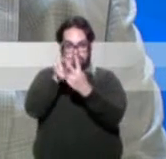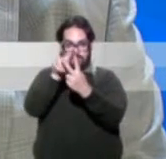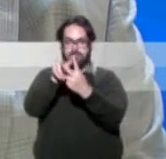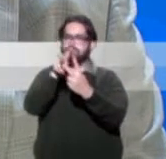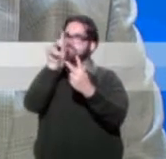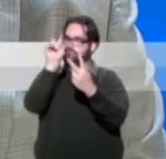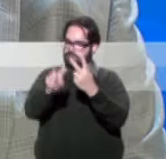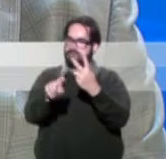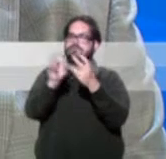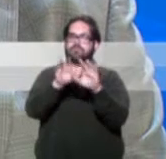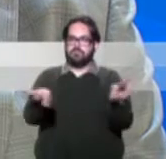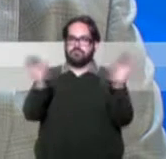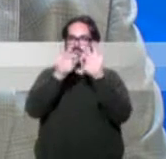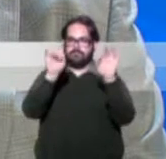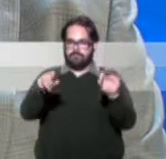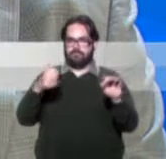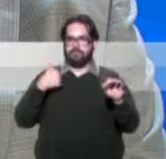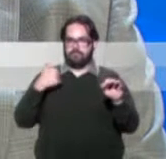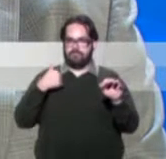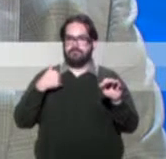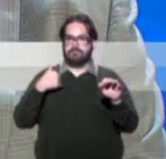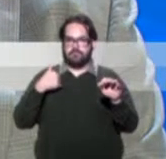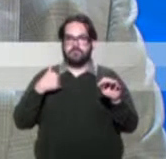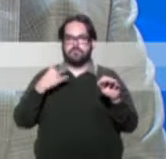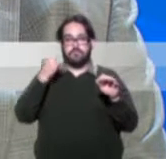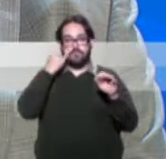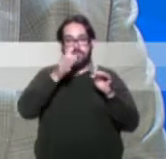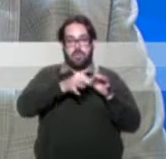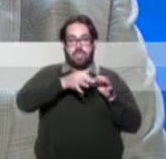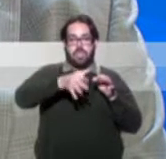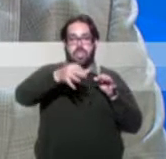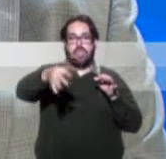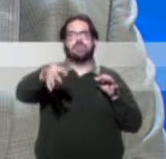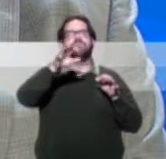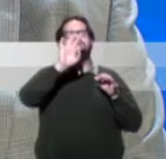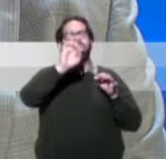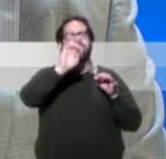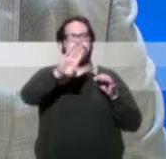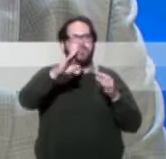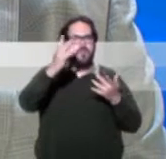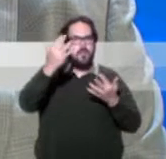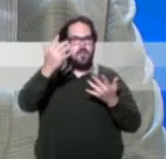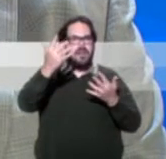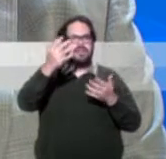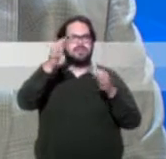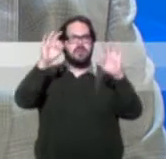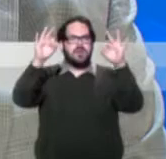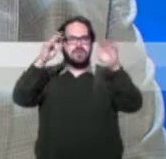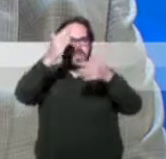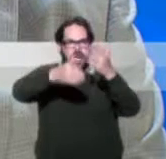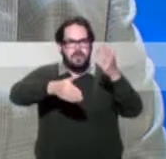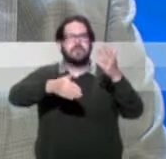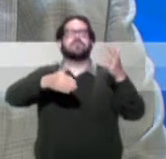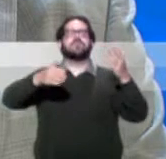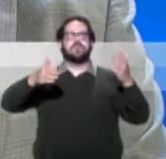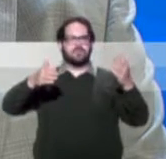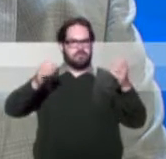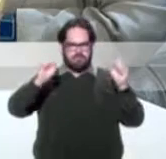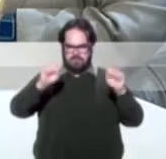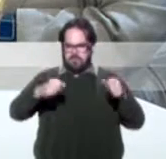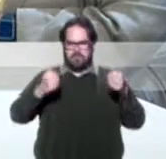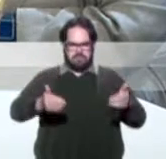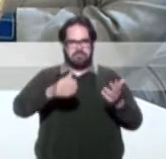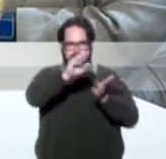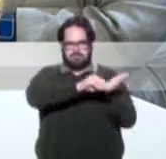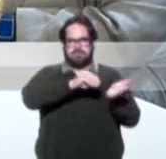virar y se va a atrasar. Así que usualmente le decimos a la gente, espere hasta que termine febrero, que tenga ya todas las informativas y ya puede radicar con su paquete completo. Kenneth,